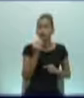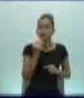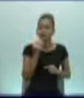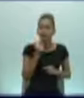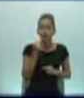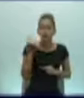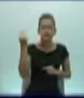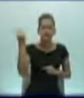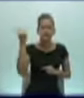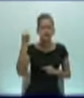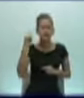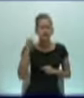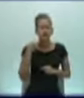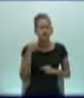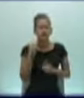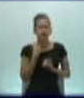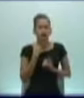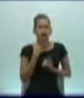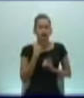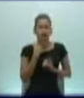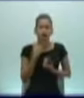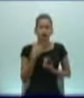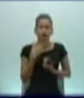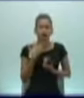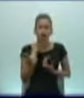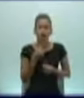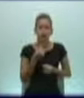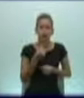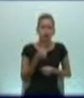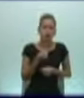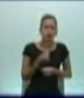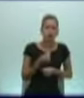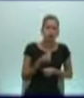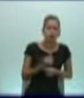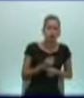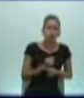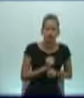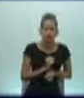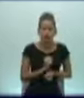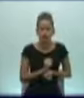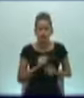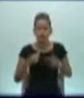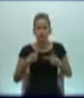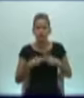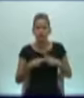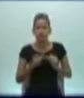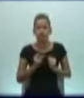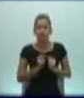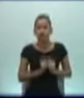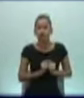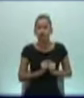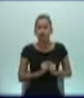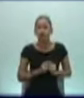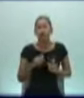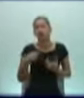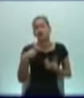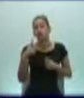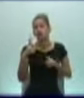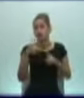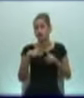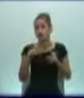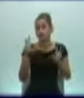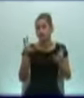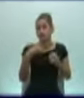con este contenido que vamos a trabajar hoy. El concepto de razón, ya trabajado por nosotros, el